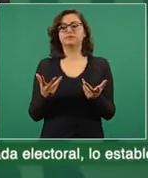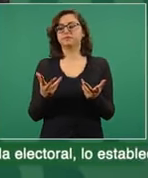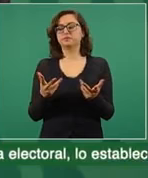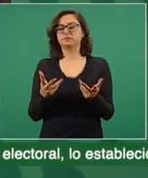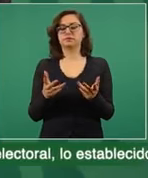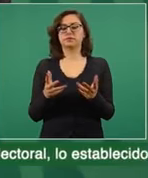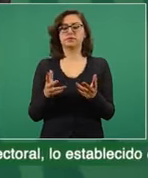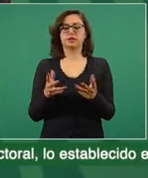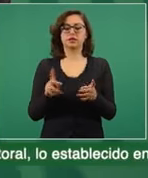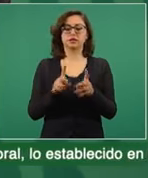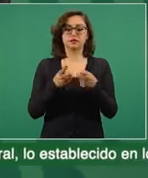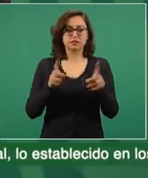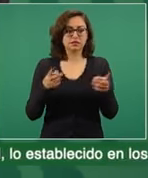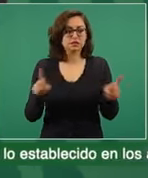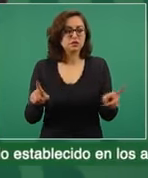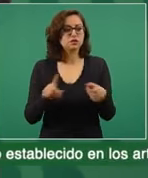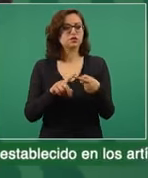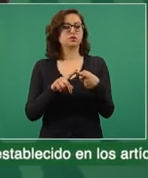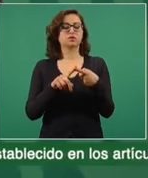puede haber